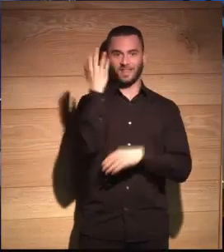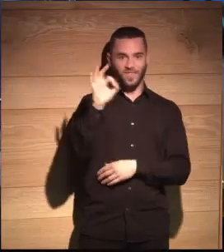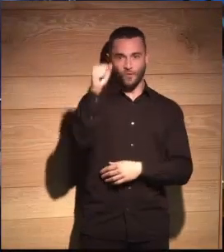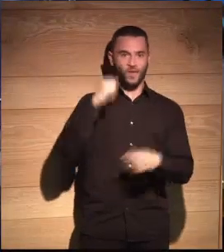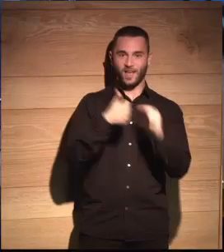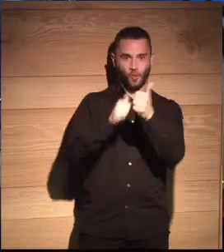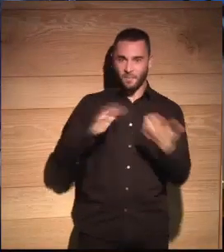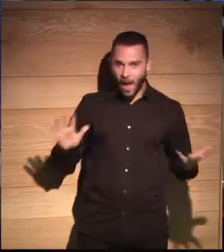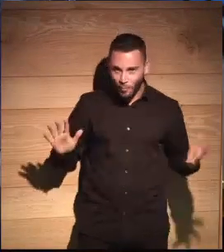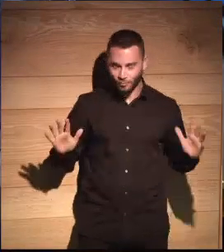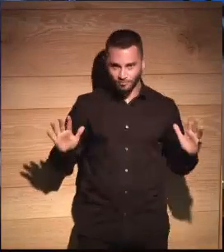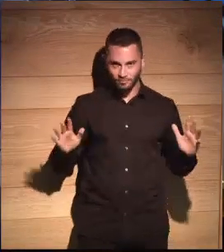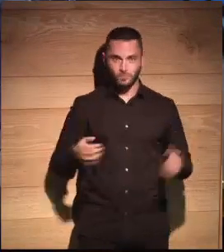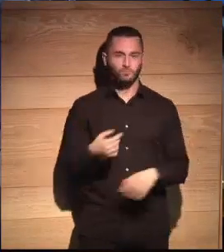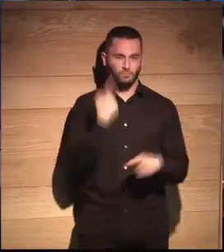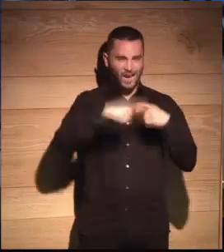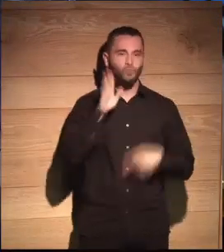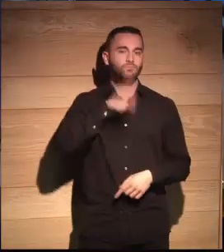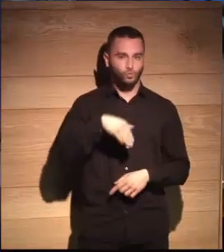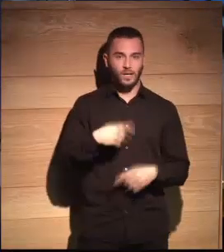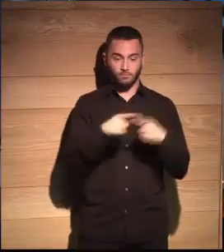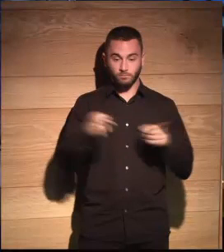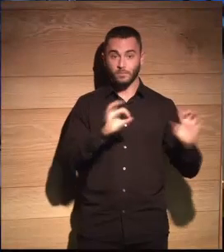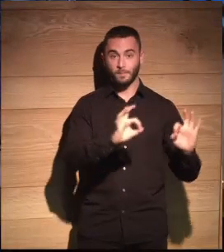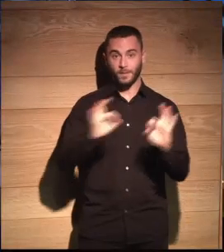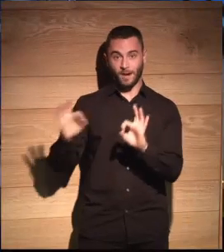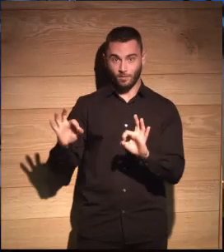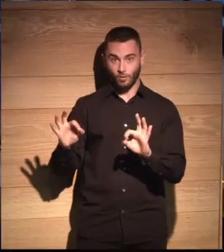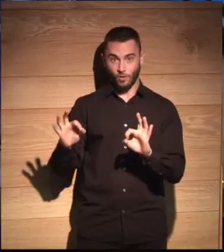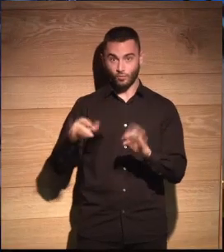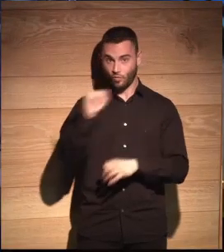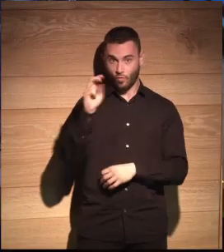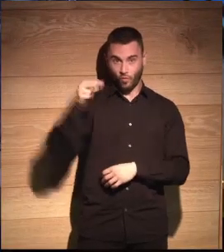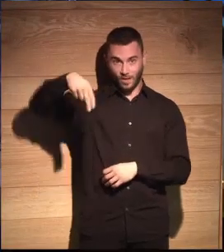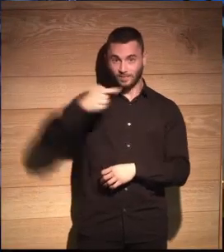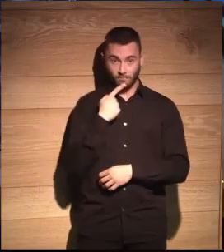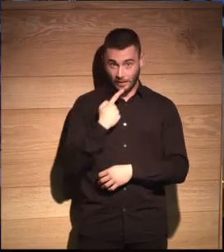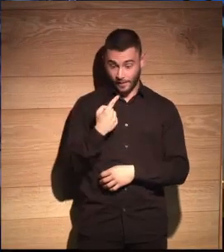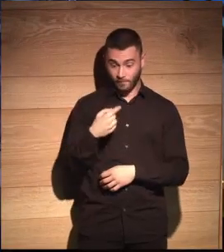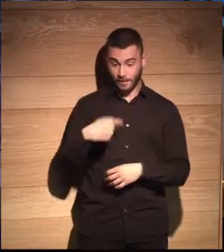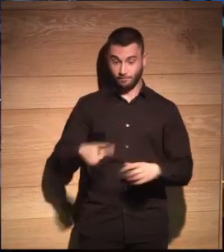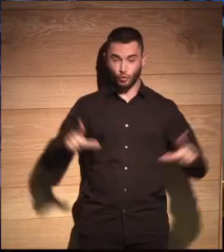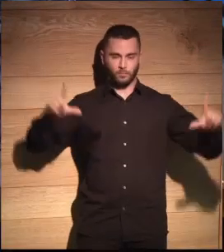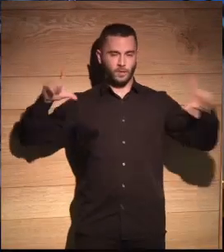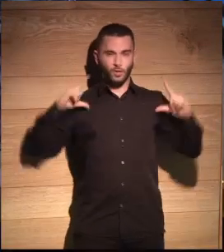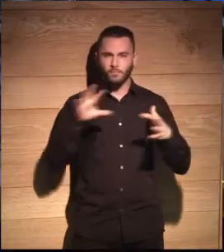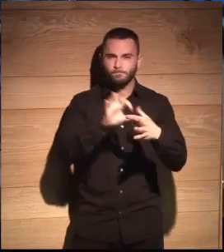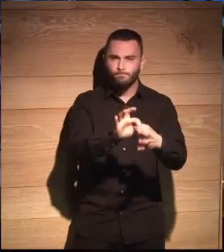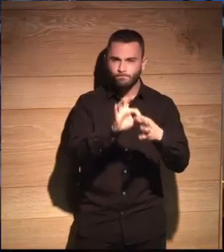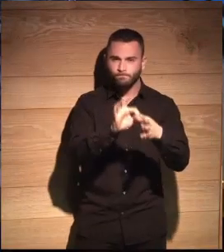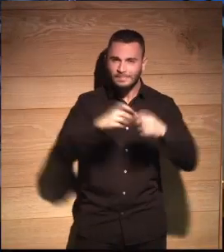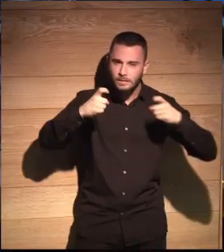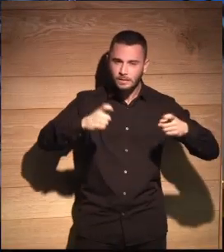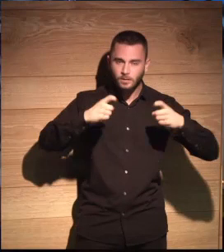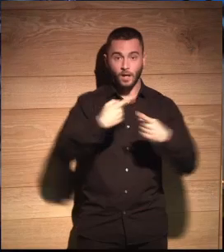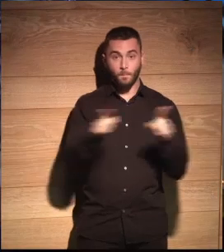Algo. Pero hay una cosa muy chula en lo de la composición musical, que es precisamente lo que ha dicho Juanmi, que basándose un poco en los personajes, esa música